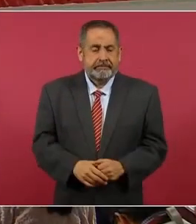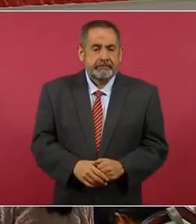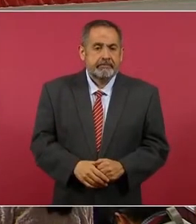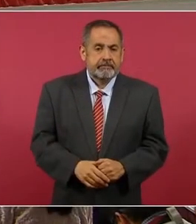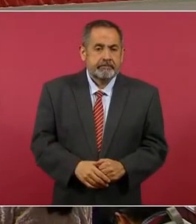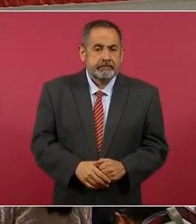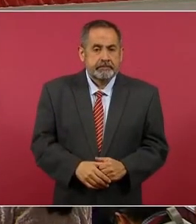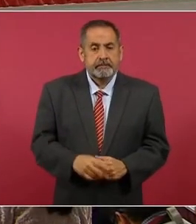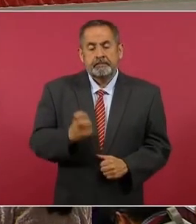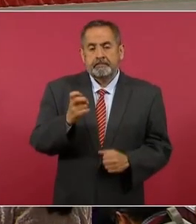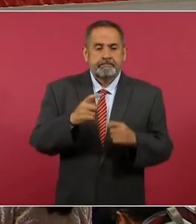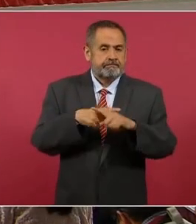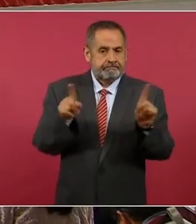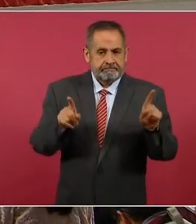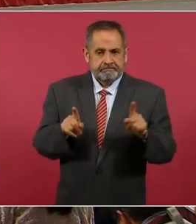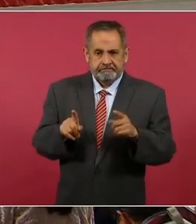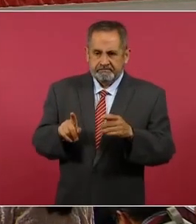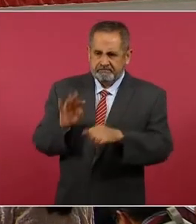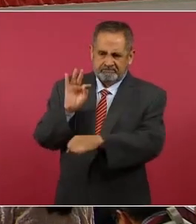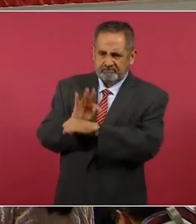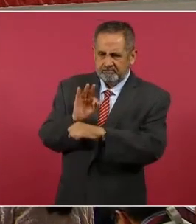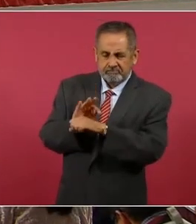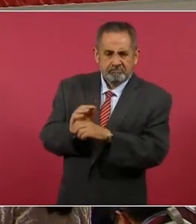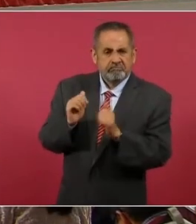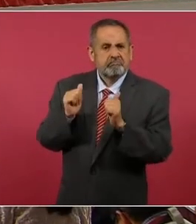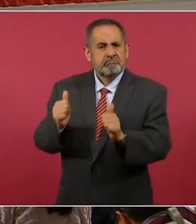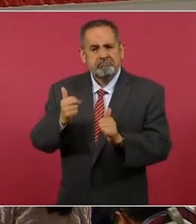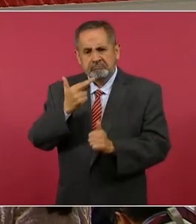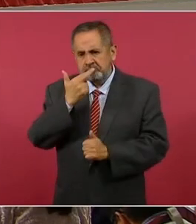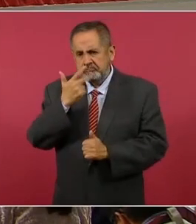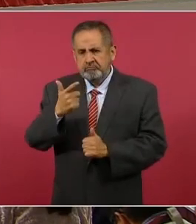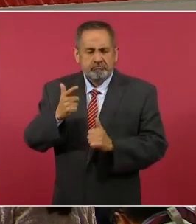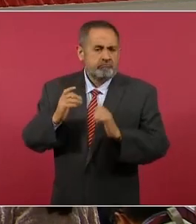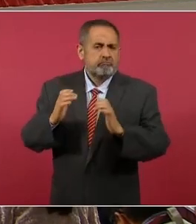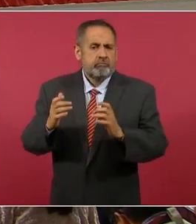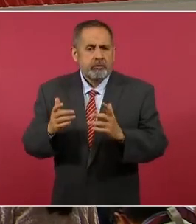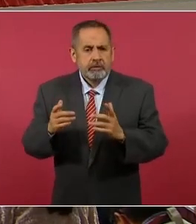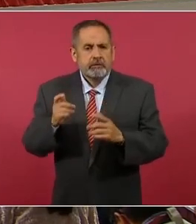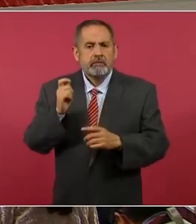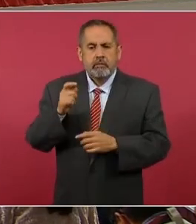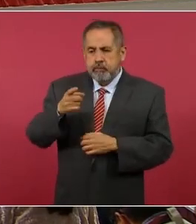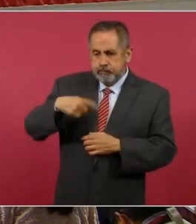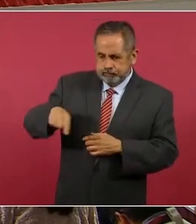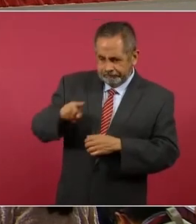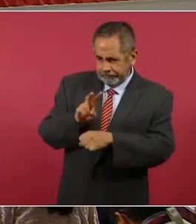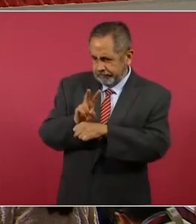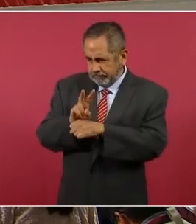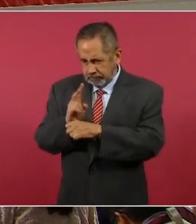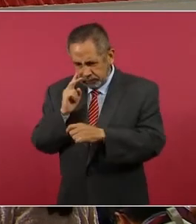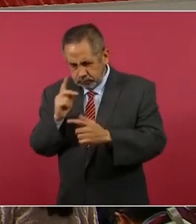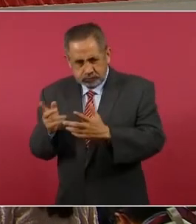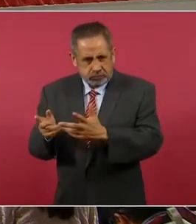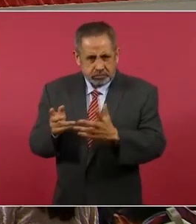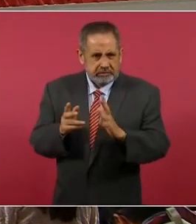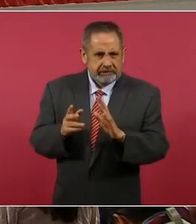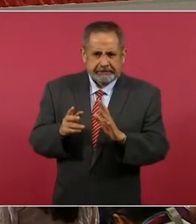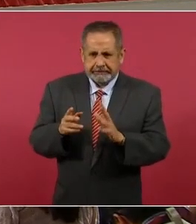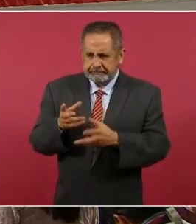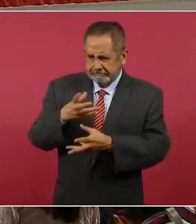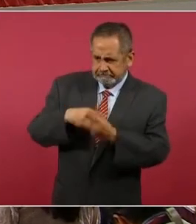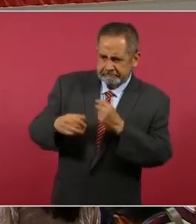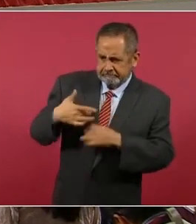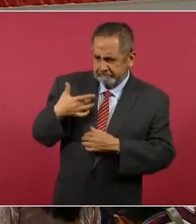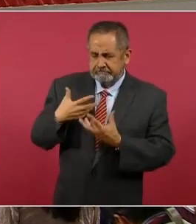lo contrario, tenemos factores de protección cuando existe una vigilancia empática,